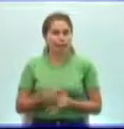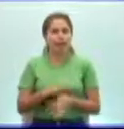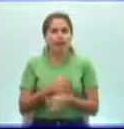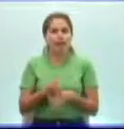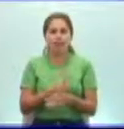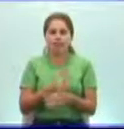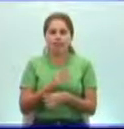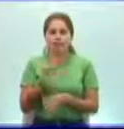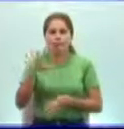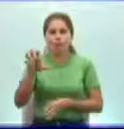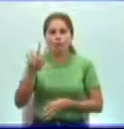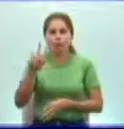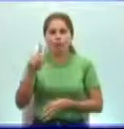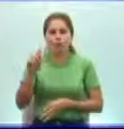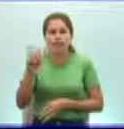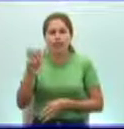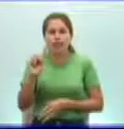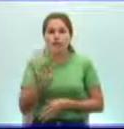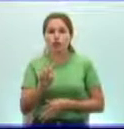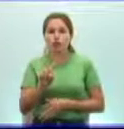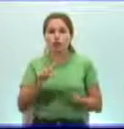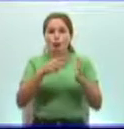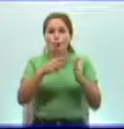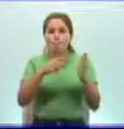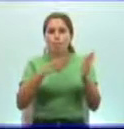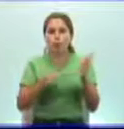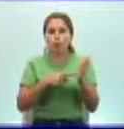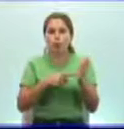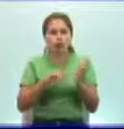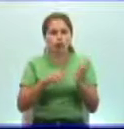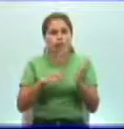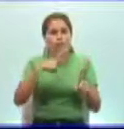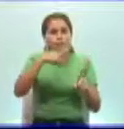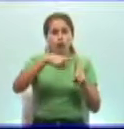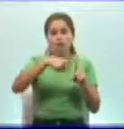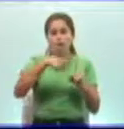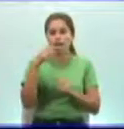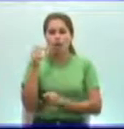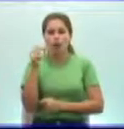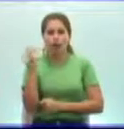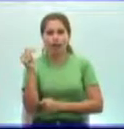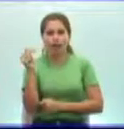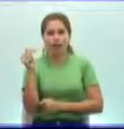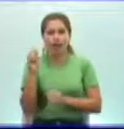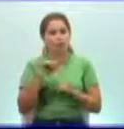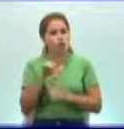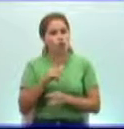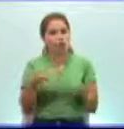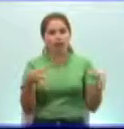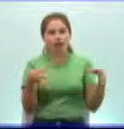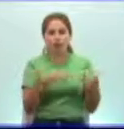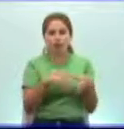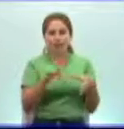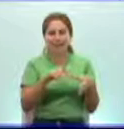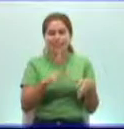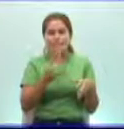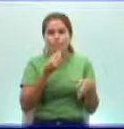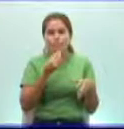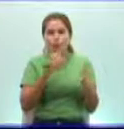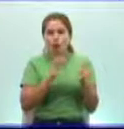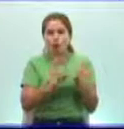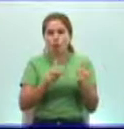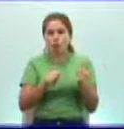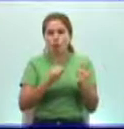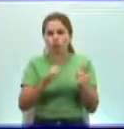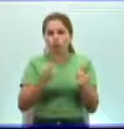del potencial entre dos puntos o polos, sean positivos, negativos, de dicha fuente, que sea capaz de bombear o impulsar a